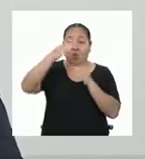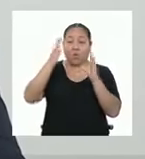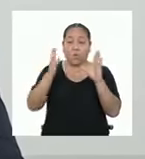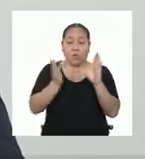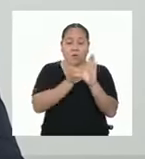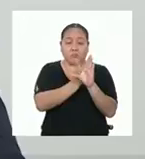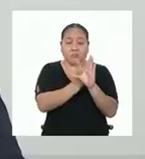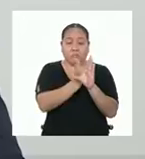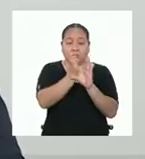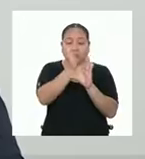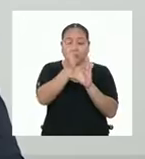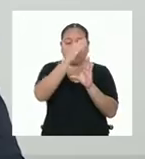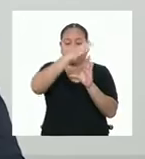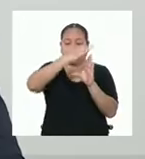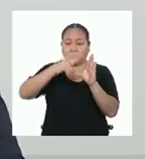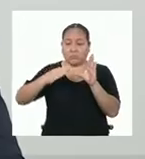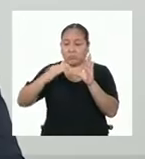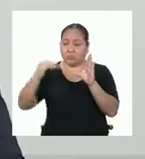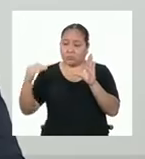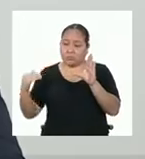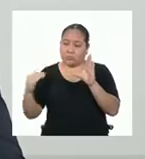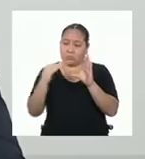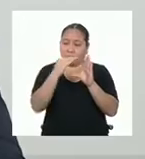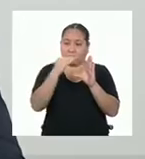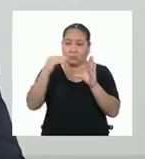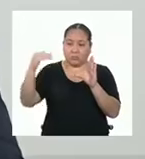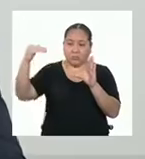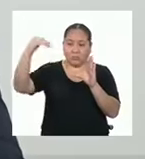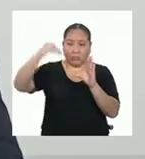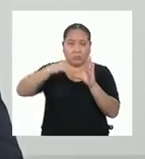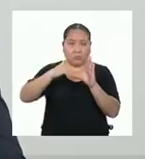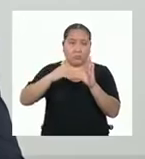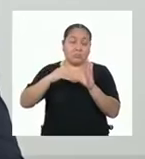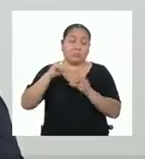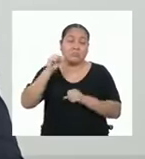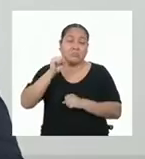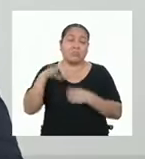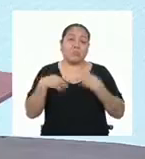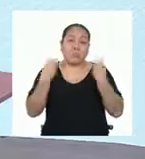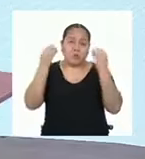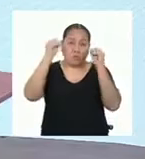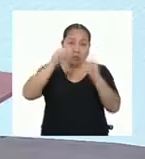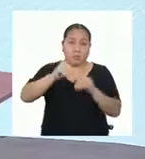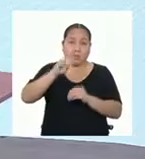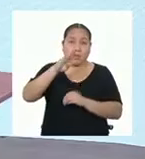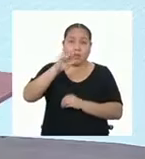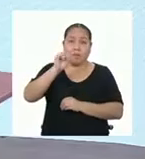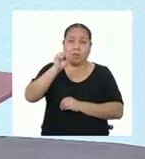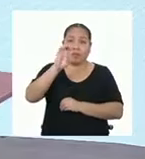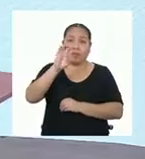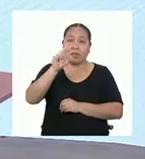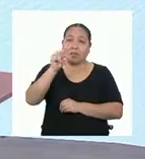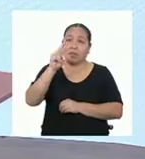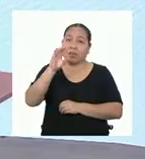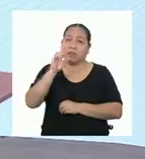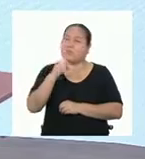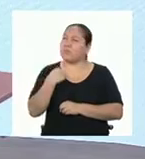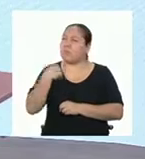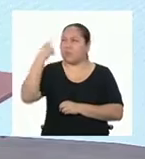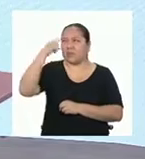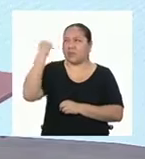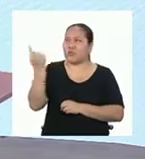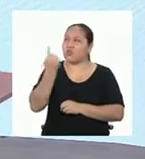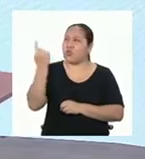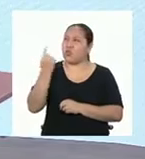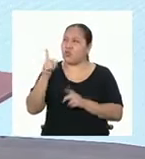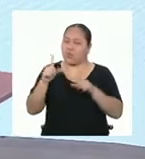este tiene cuatro ángulos En ese caso, podríamos trazar cuatro vicetrices ¡Ah! Yo pensé que era solo